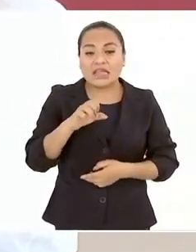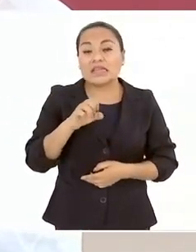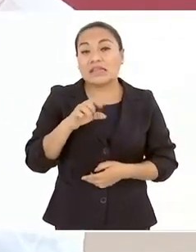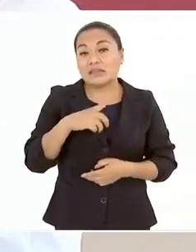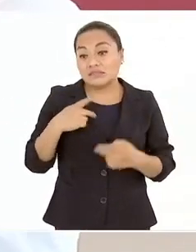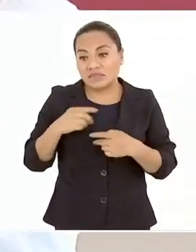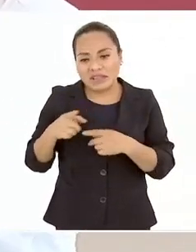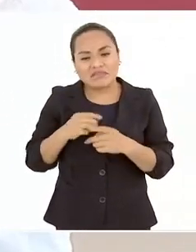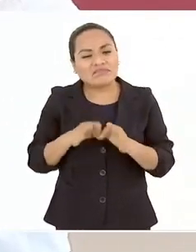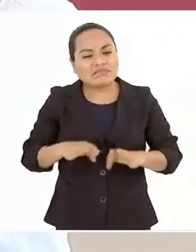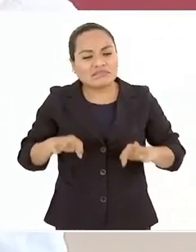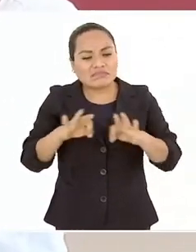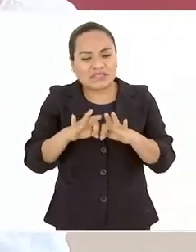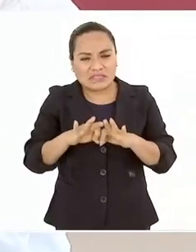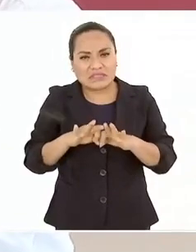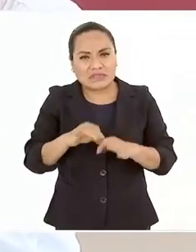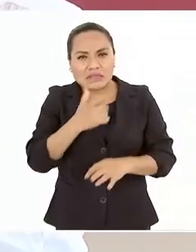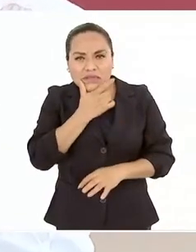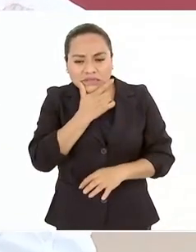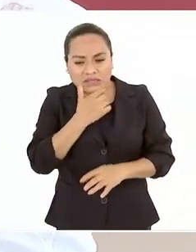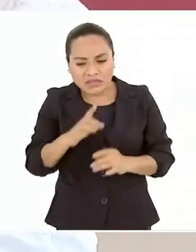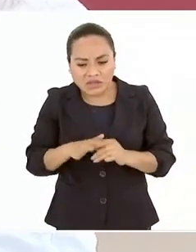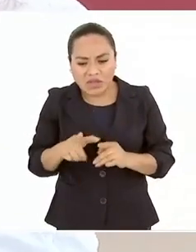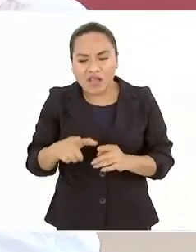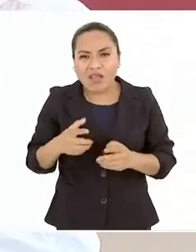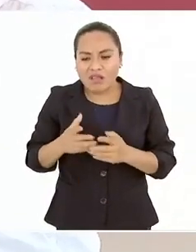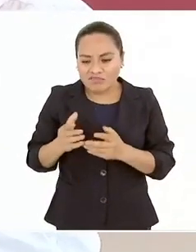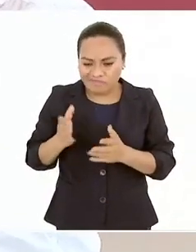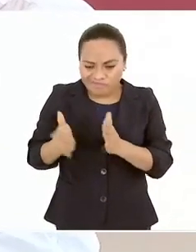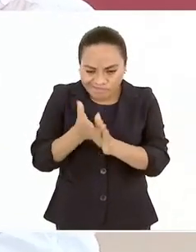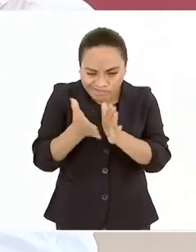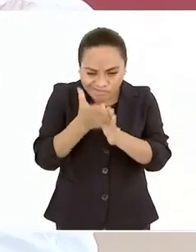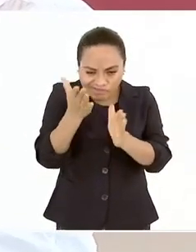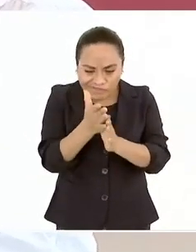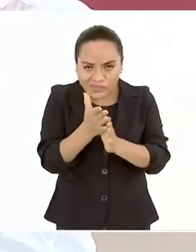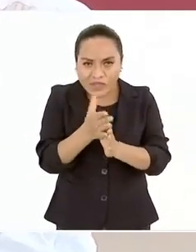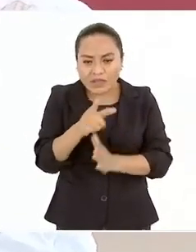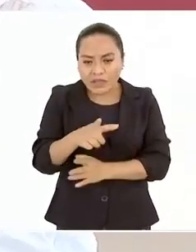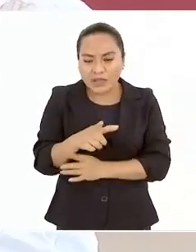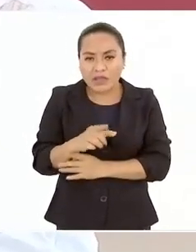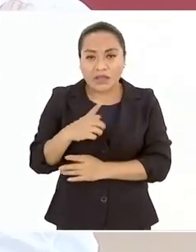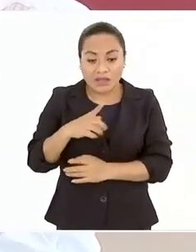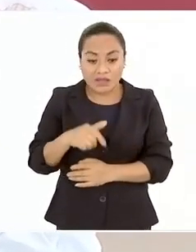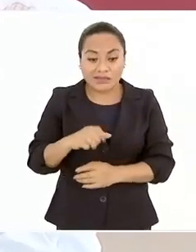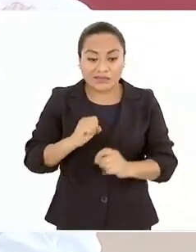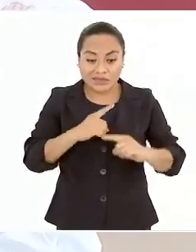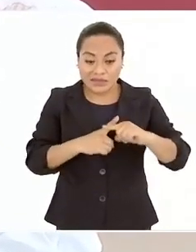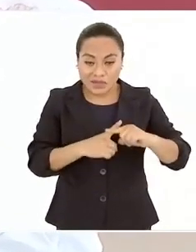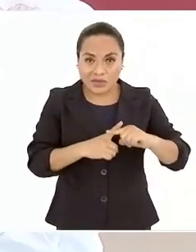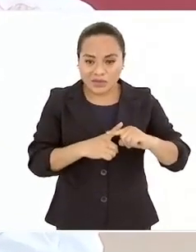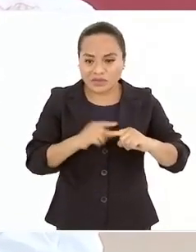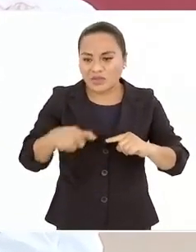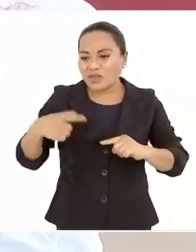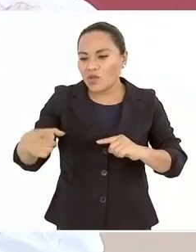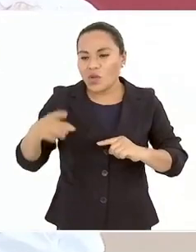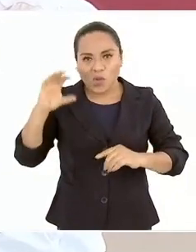el de Coatzacoalcos y el puerto de Veracruz, que era como su contratista preferido,